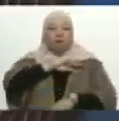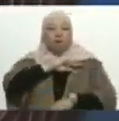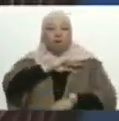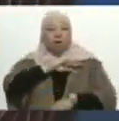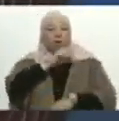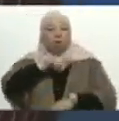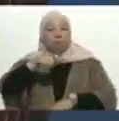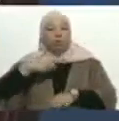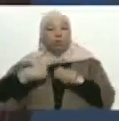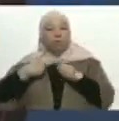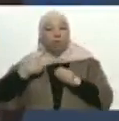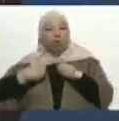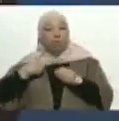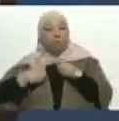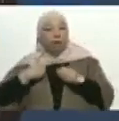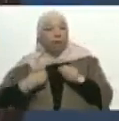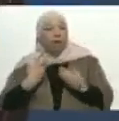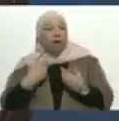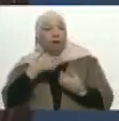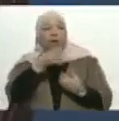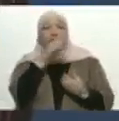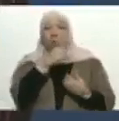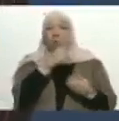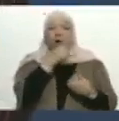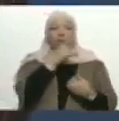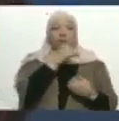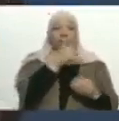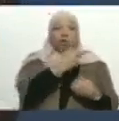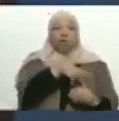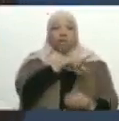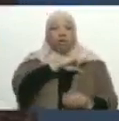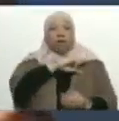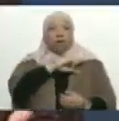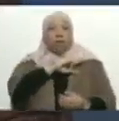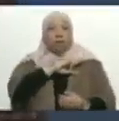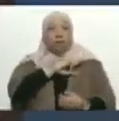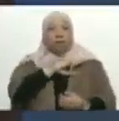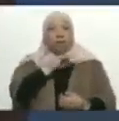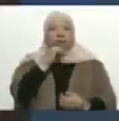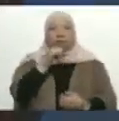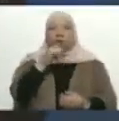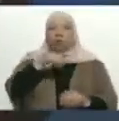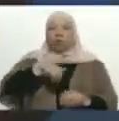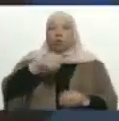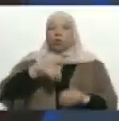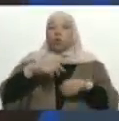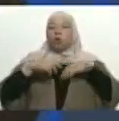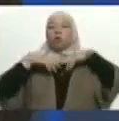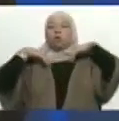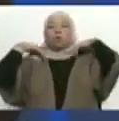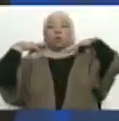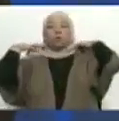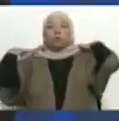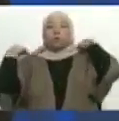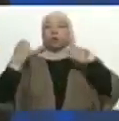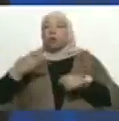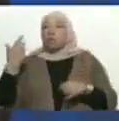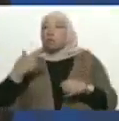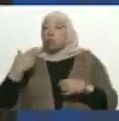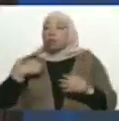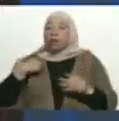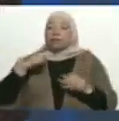sí, es tremenda, la batalla que hay es muy tremenda. Espacios como estos me parecen que son tremendamente